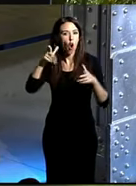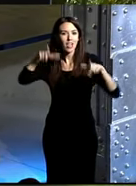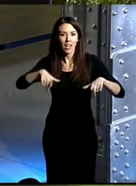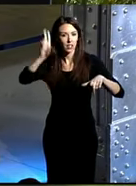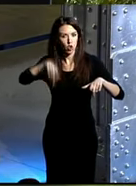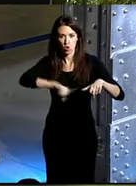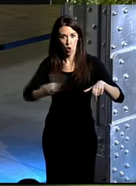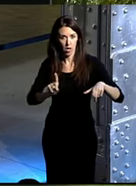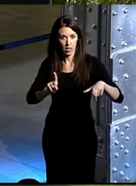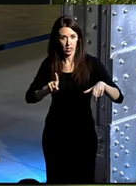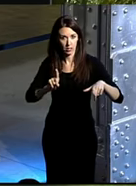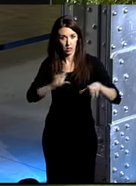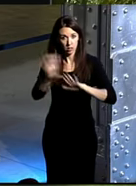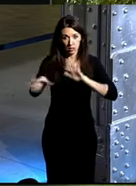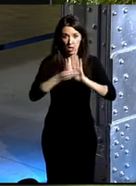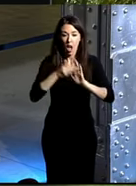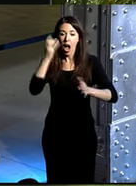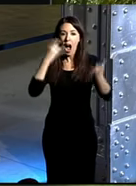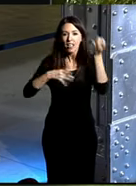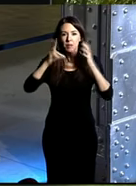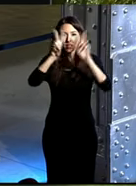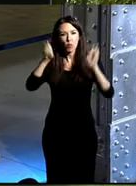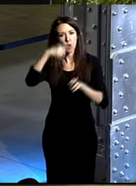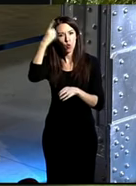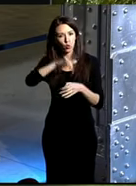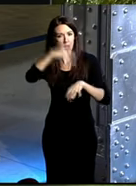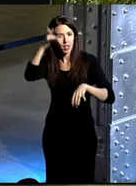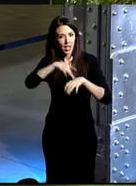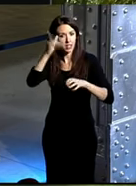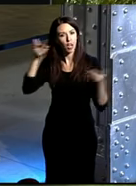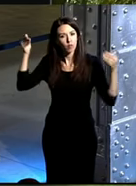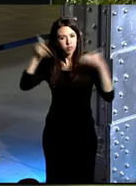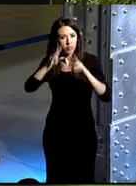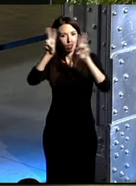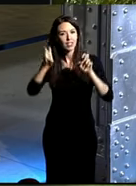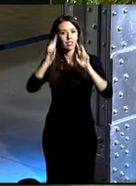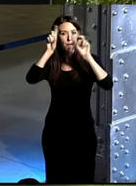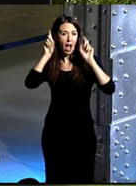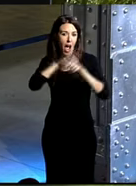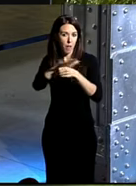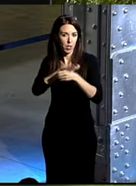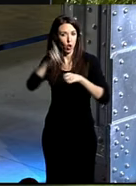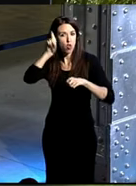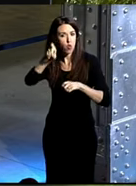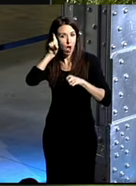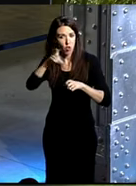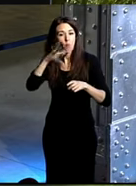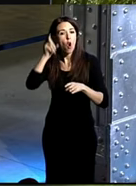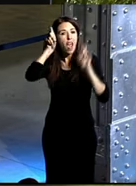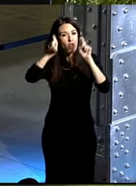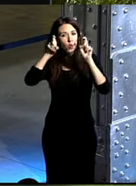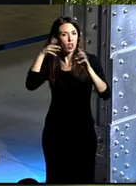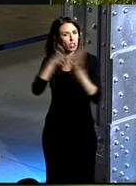El acto lo enmarcamos dentro de las actividades que sobre cultura digital y se centra en el mundo de la educación, puesto que la educación es una de